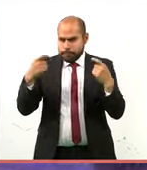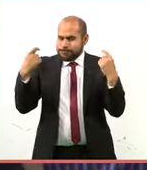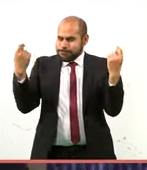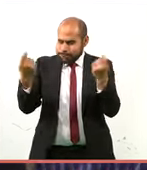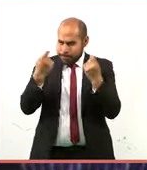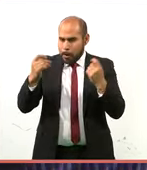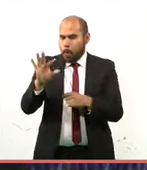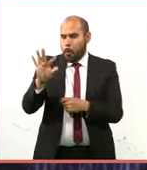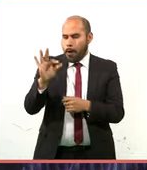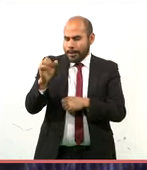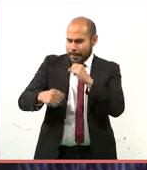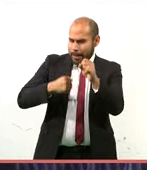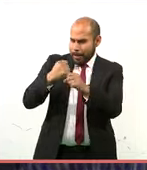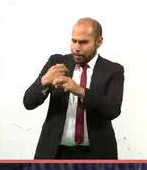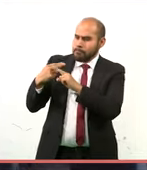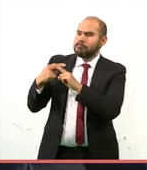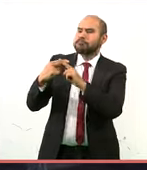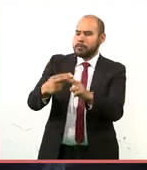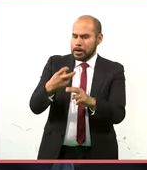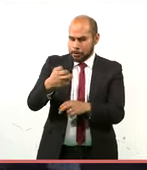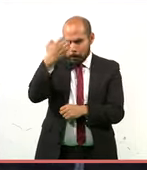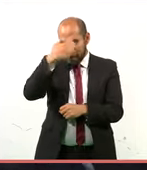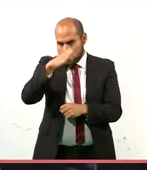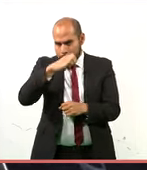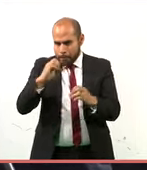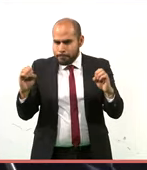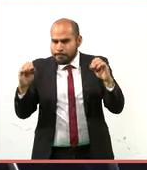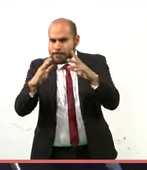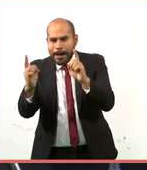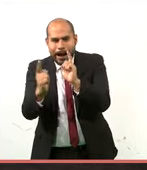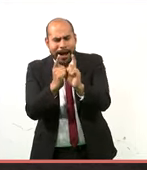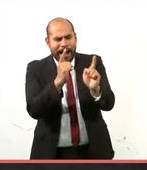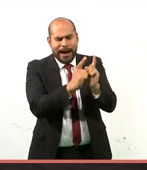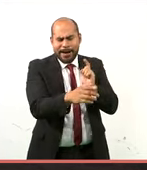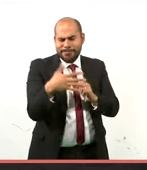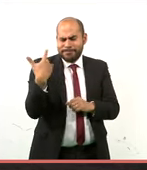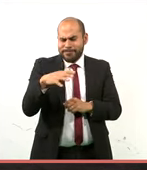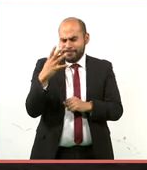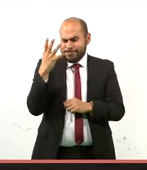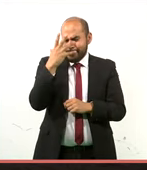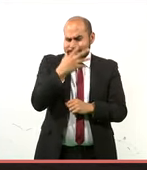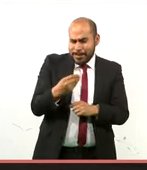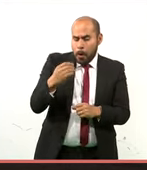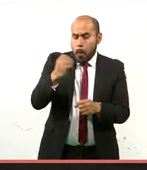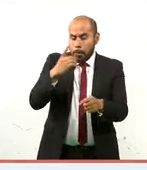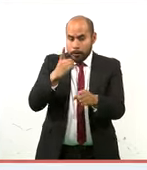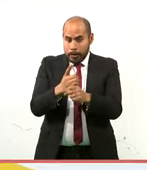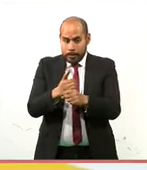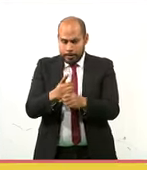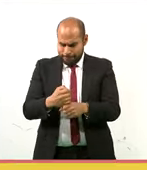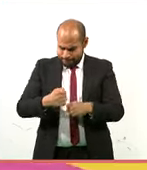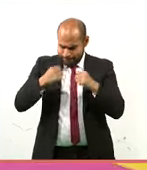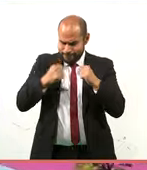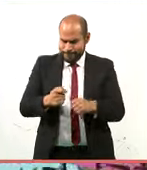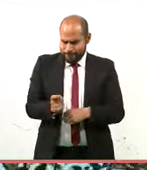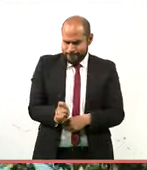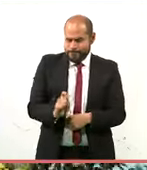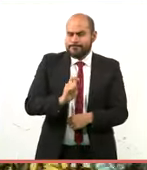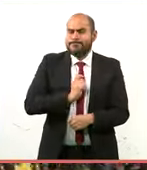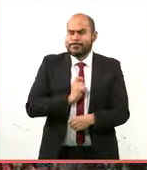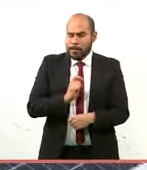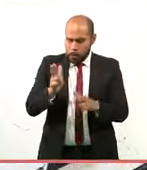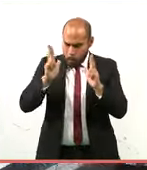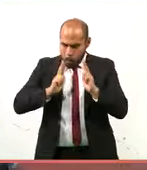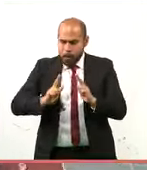40 aniversario, que ha sido una experiencia de encuentros entrañables, oportunidad de refrendar nuestra identidad, de